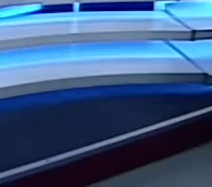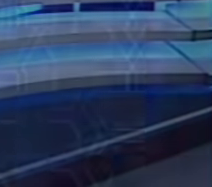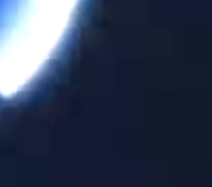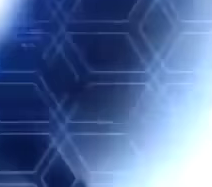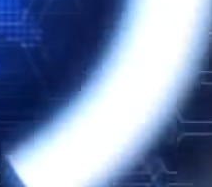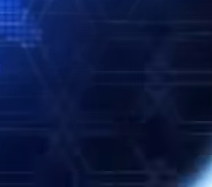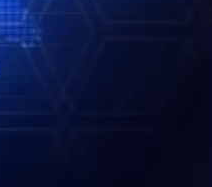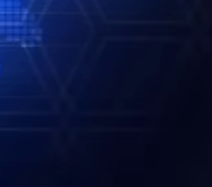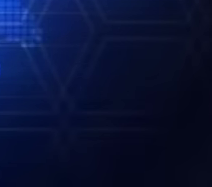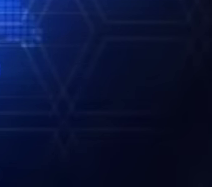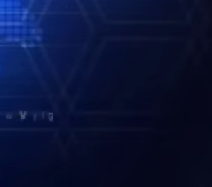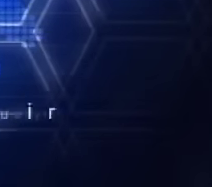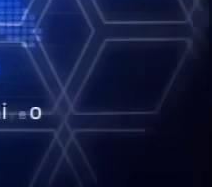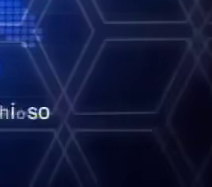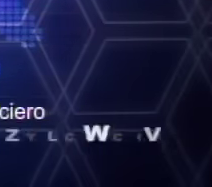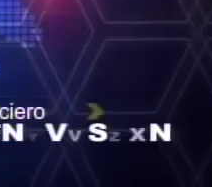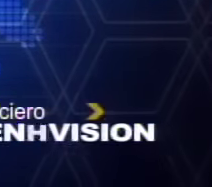venimos